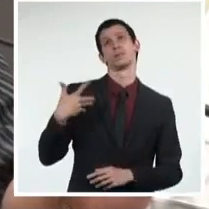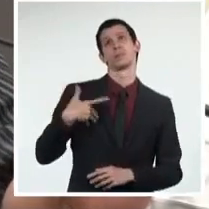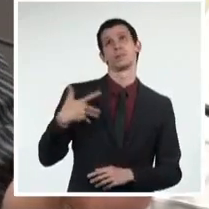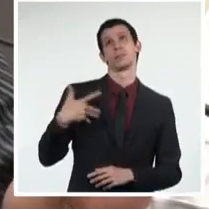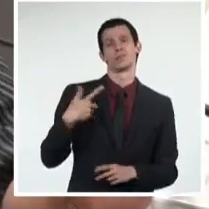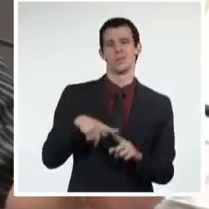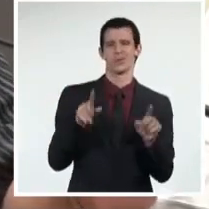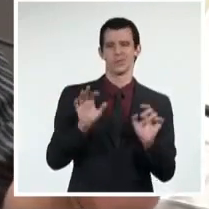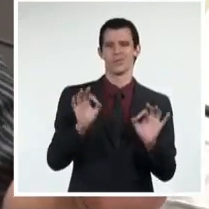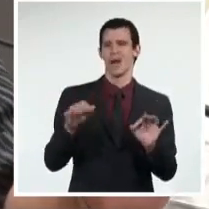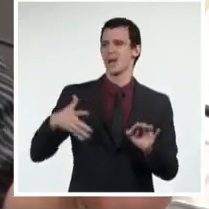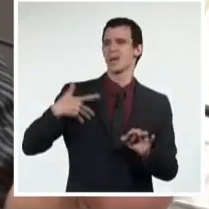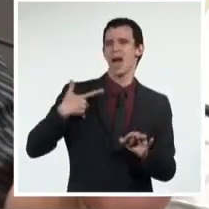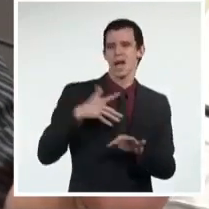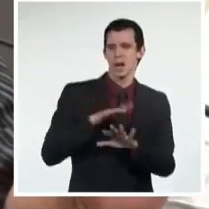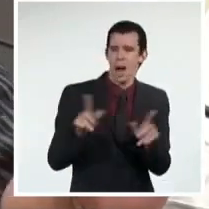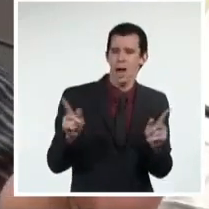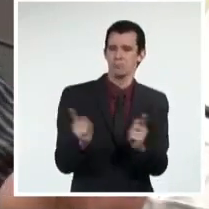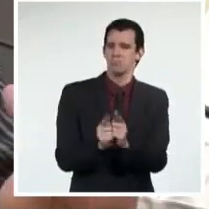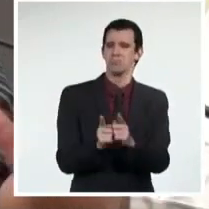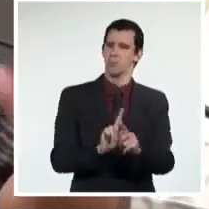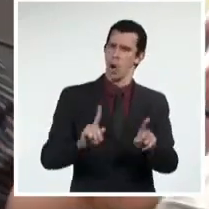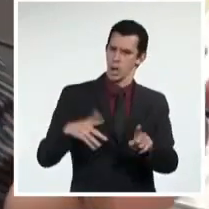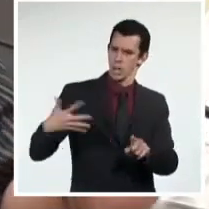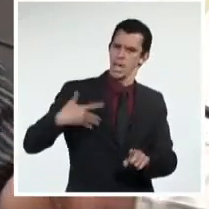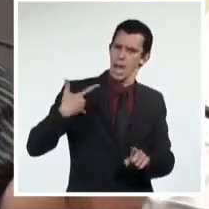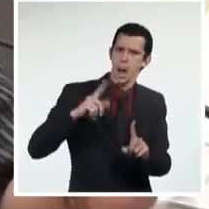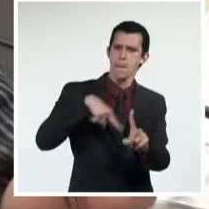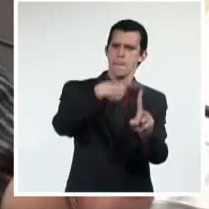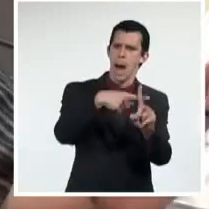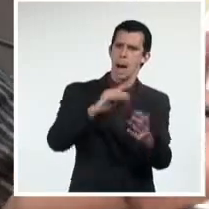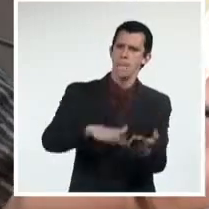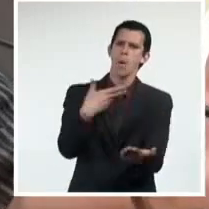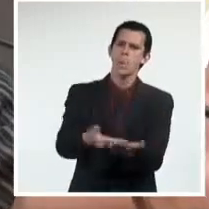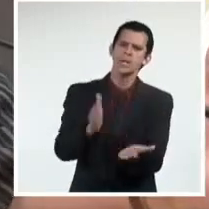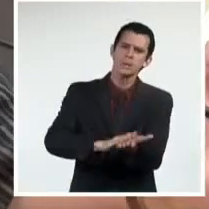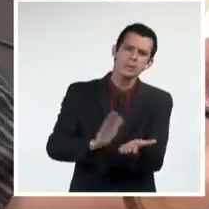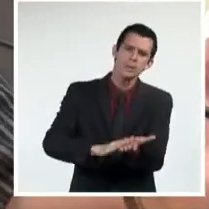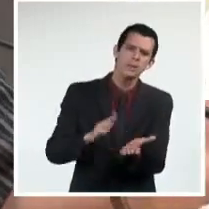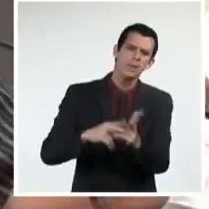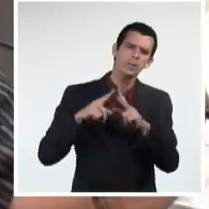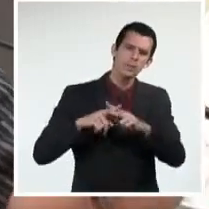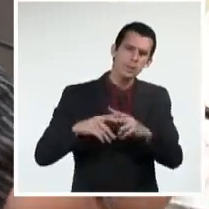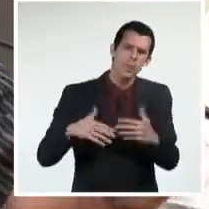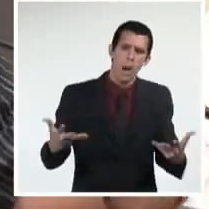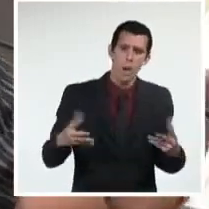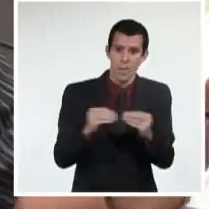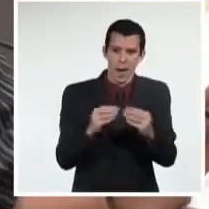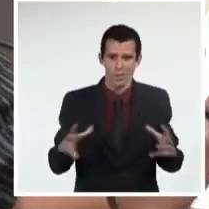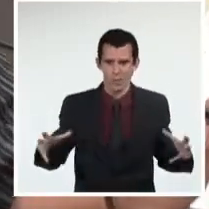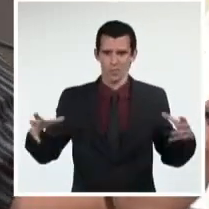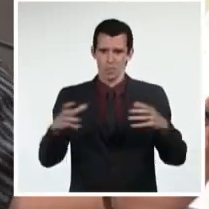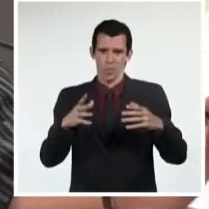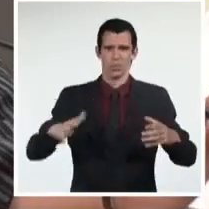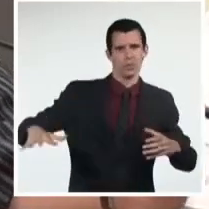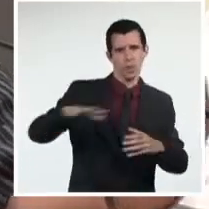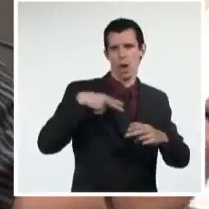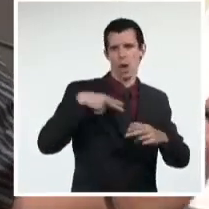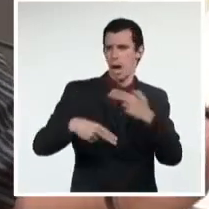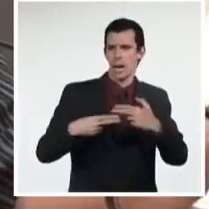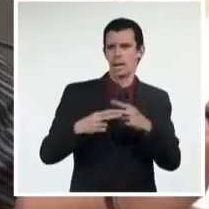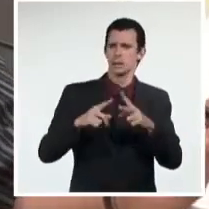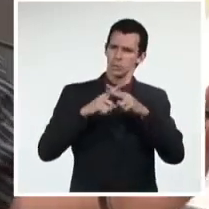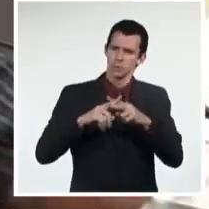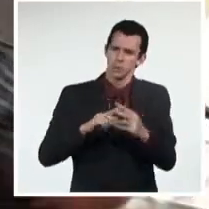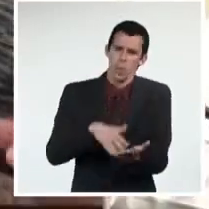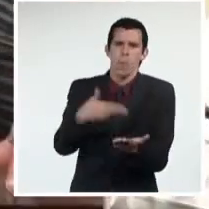con los trabajadores es cómo nosotros, con la inteligencia colectiva, encontramos cómo vamos a encontrar